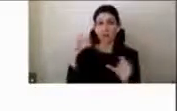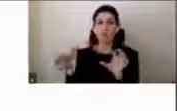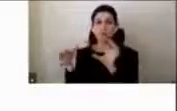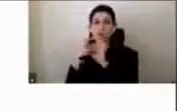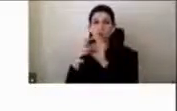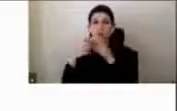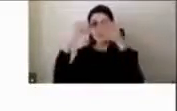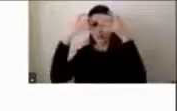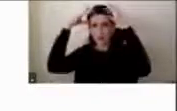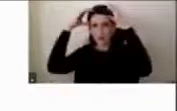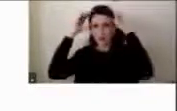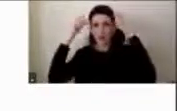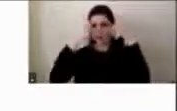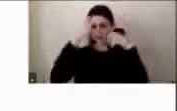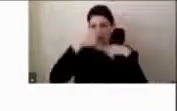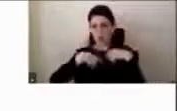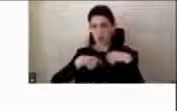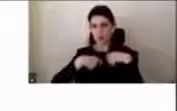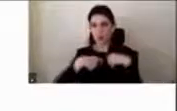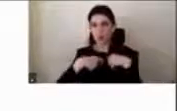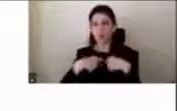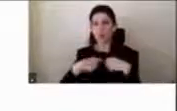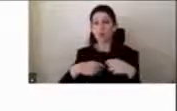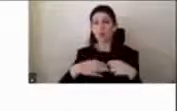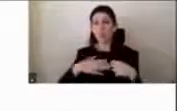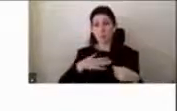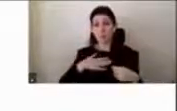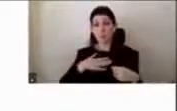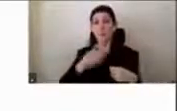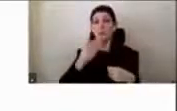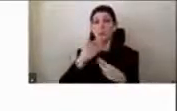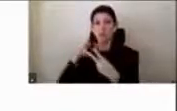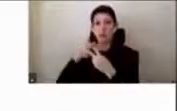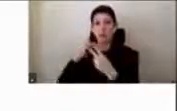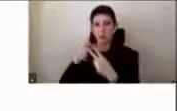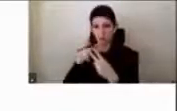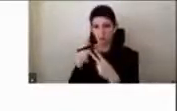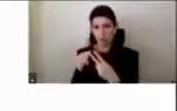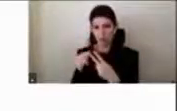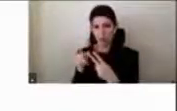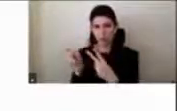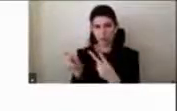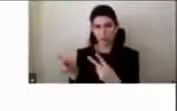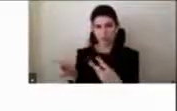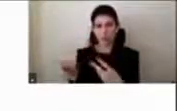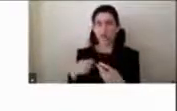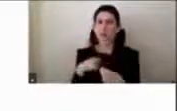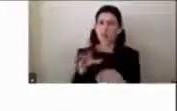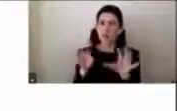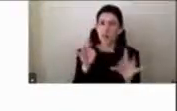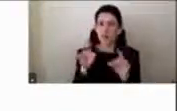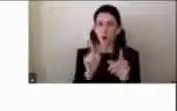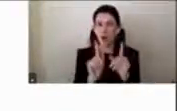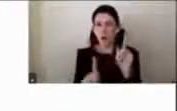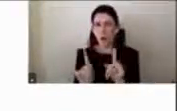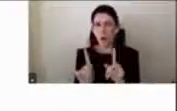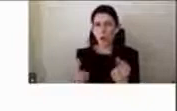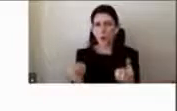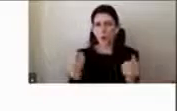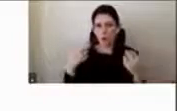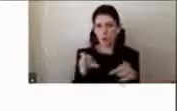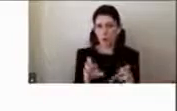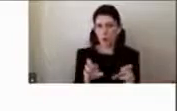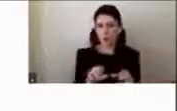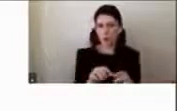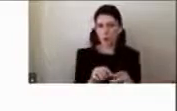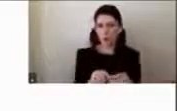nivel individual y diádico. Entonces, dentro de eso, he seleccionado algunas dimensiones y oportunidades. Como digo, no pretendo agotar